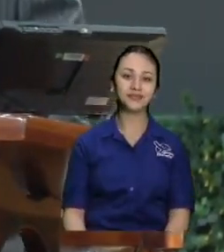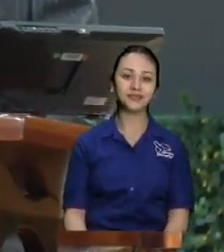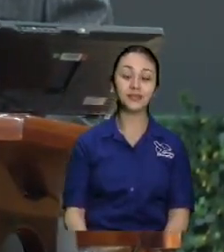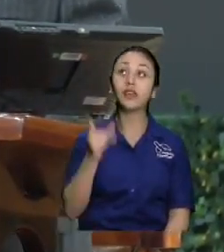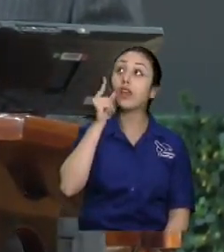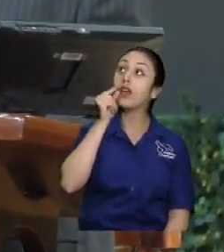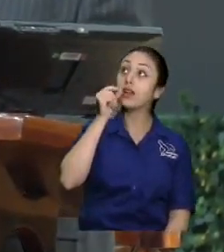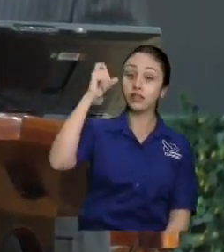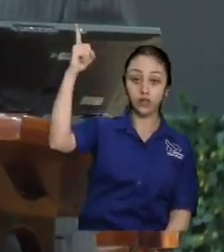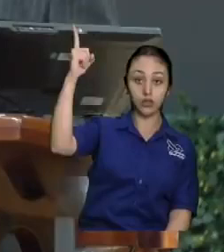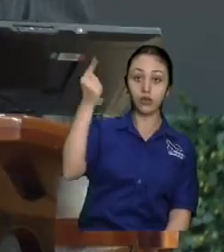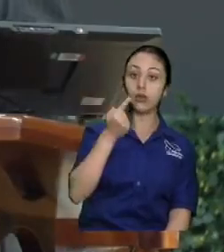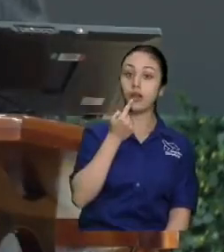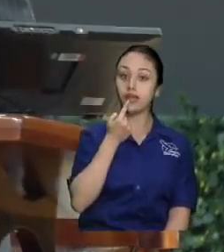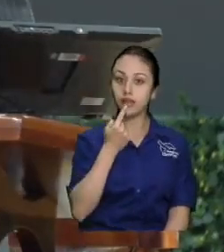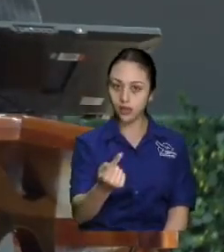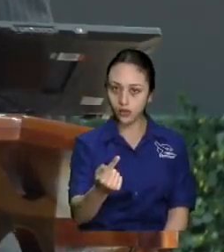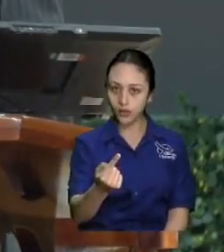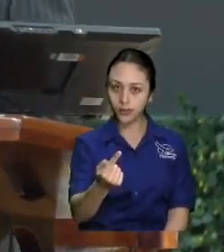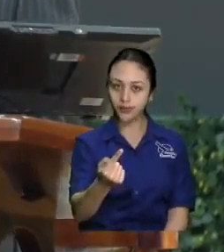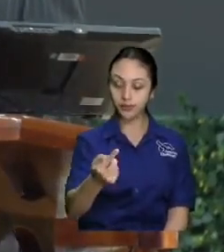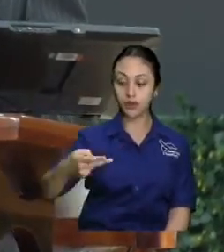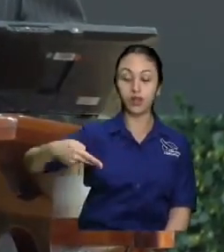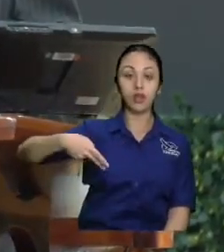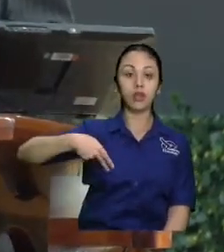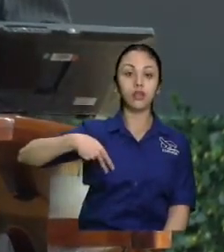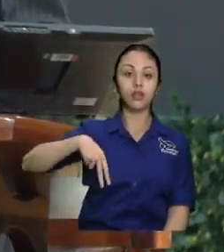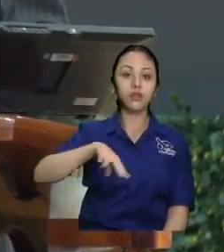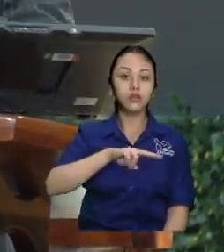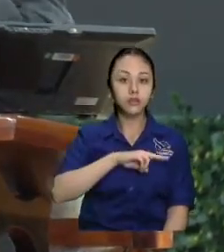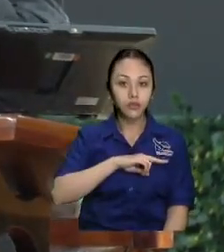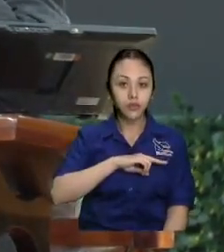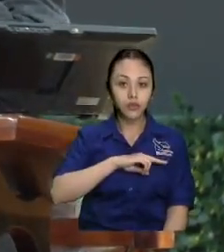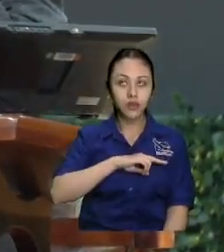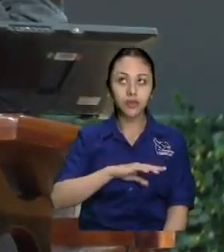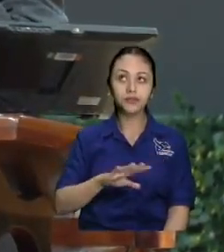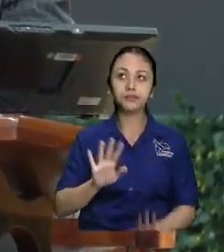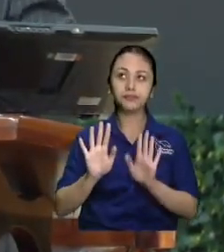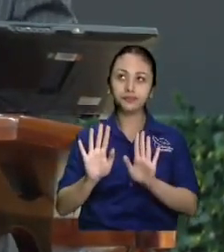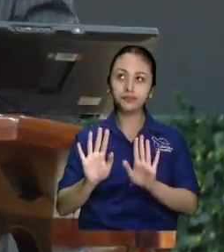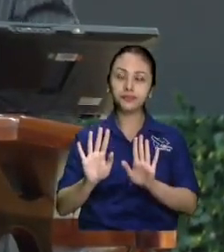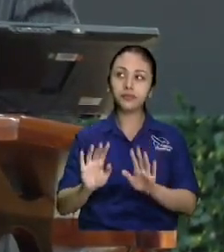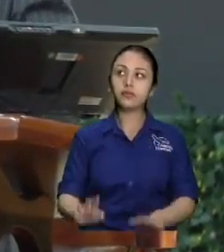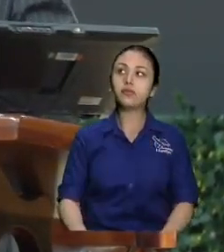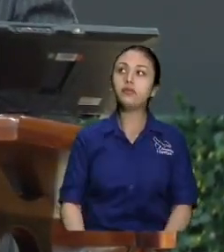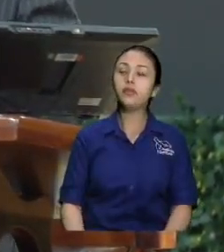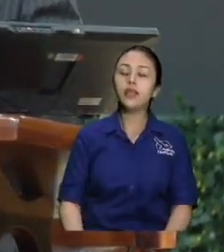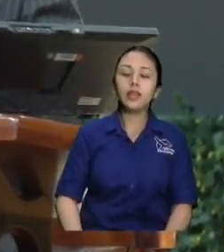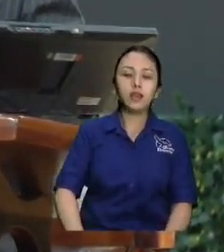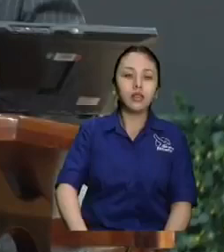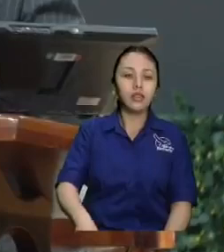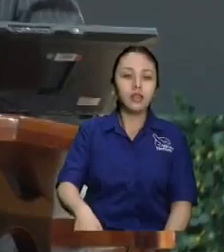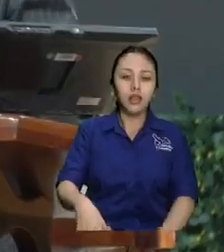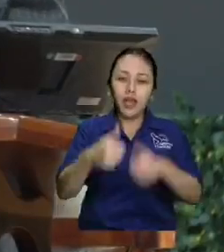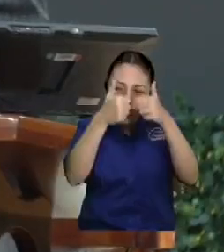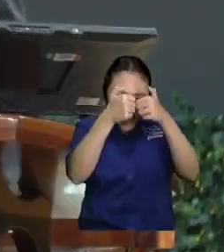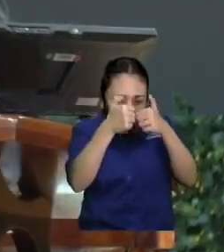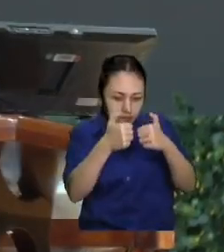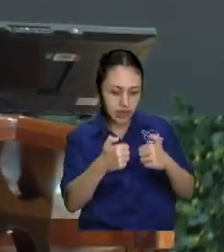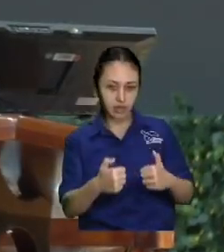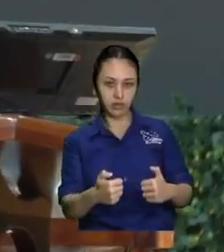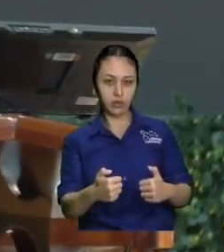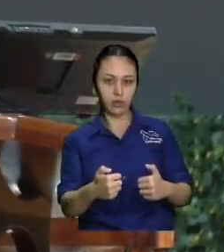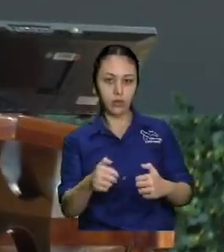el Señor dijo que nosotros... Bueno, es entendible así como desencriptándolo, ¿verdad? Algunos